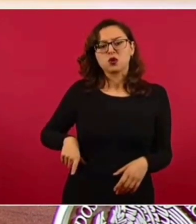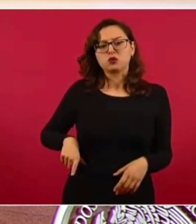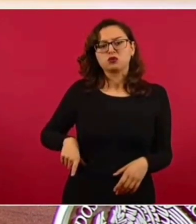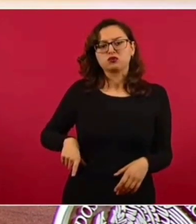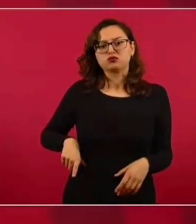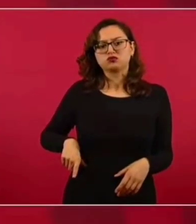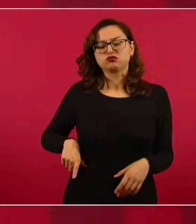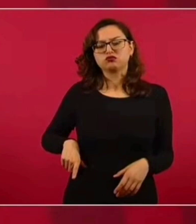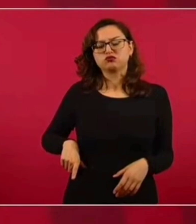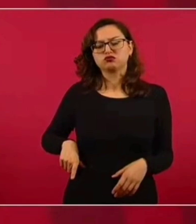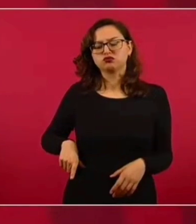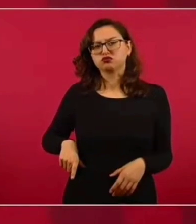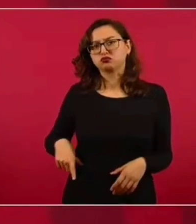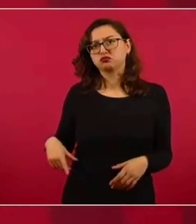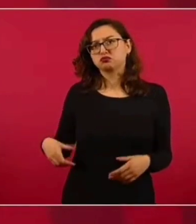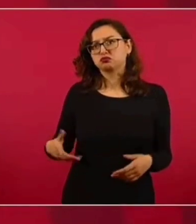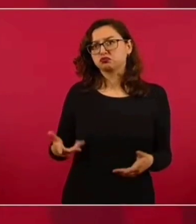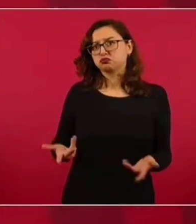no tan